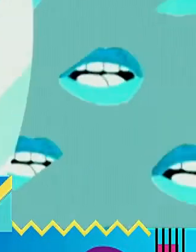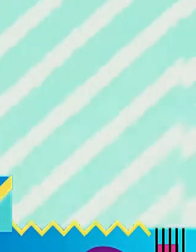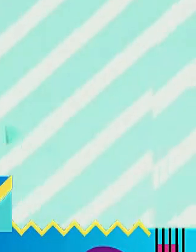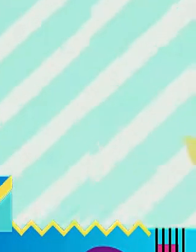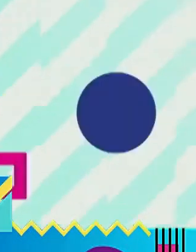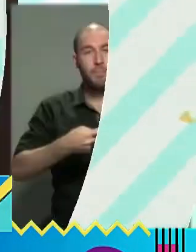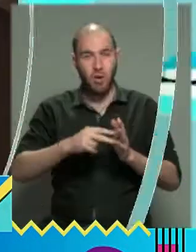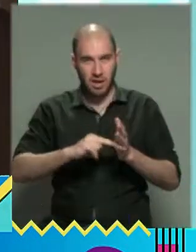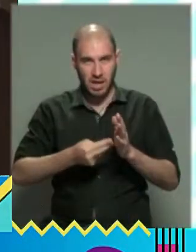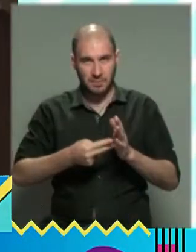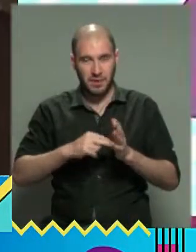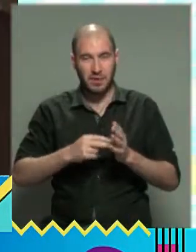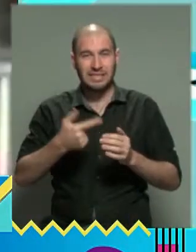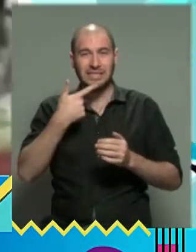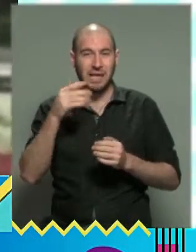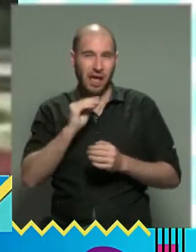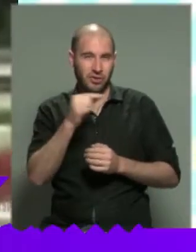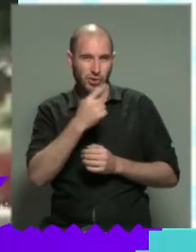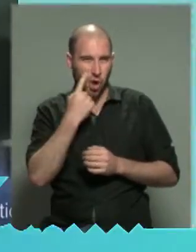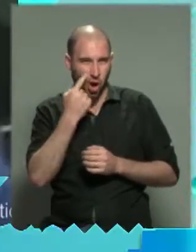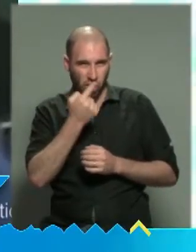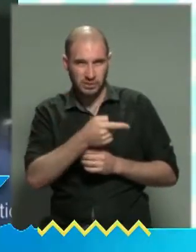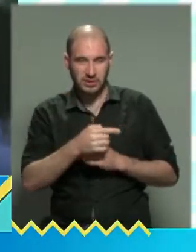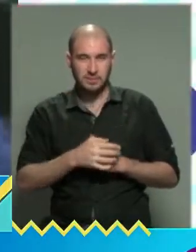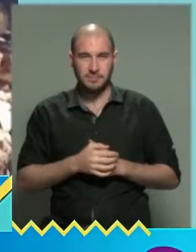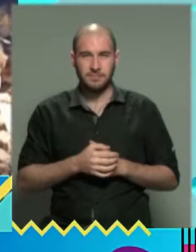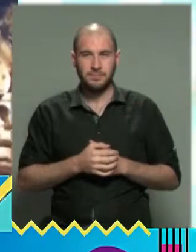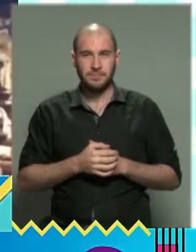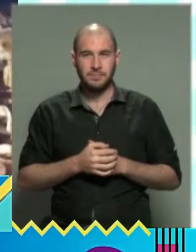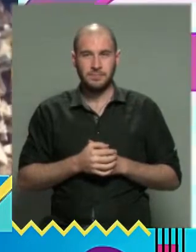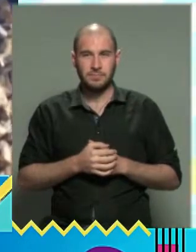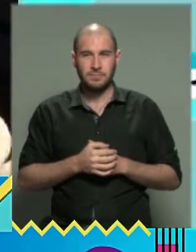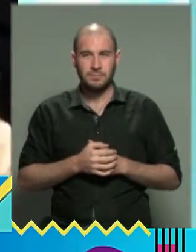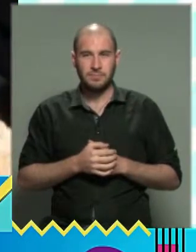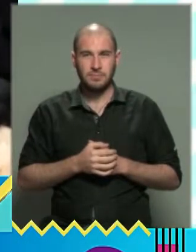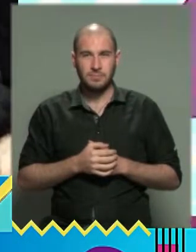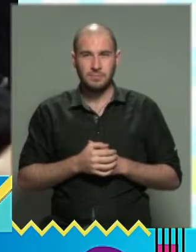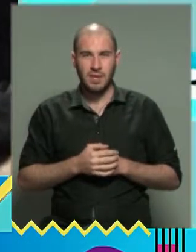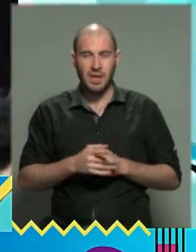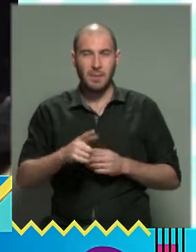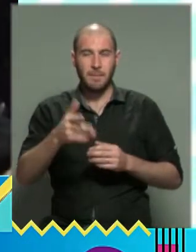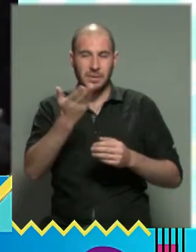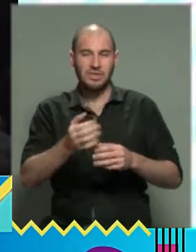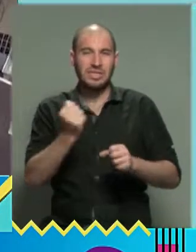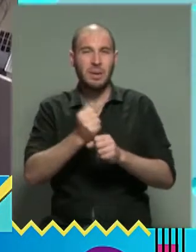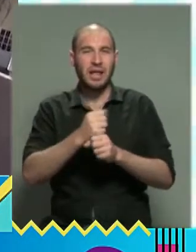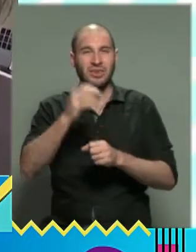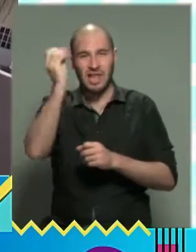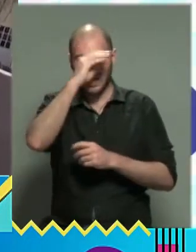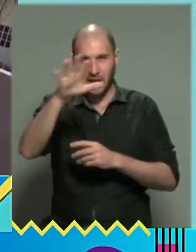problemática que seguramente el senador la conoce muy bien, que es los trabajadores